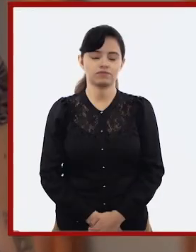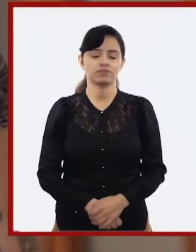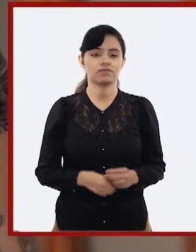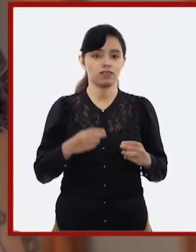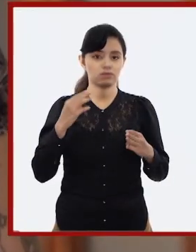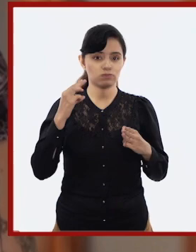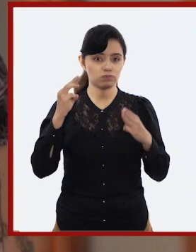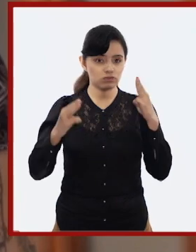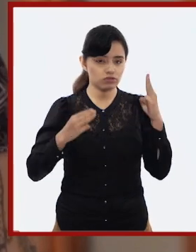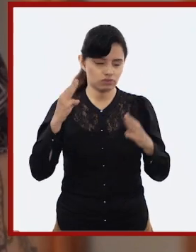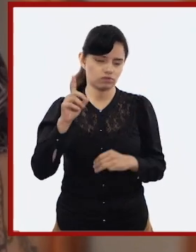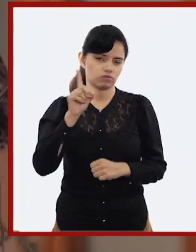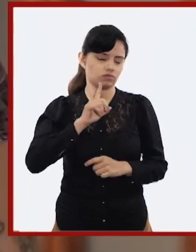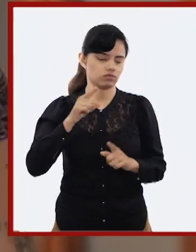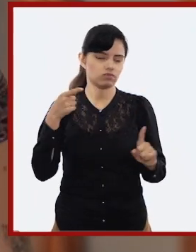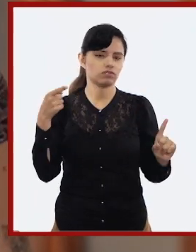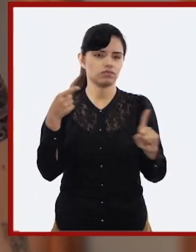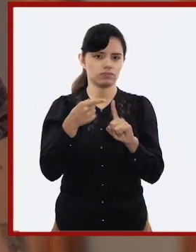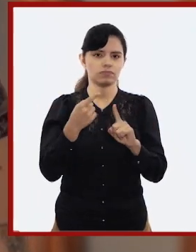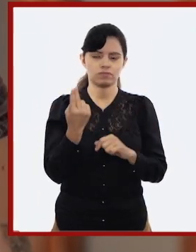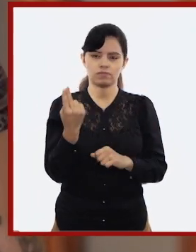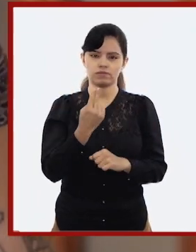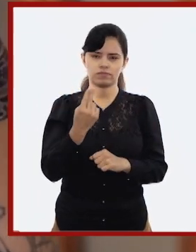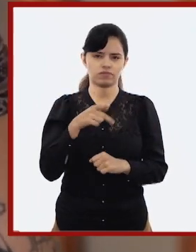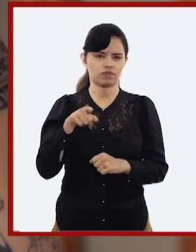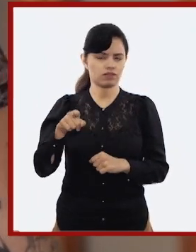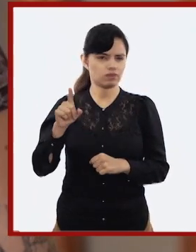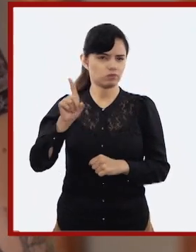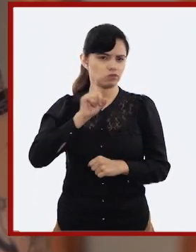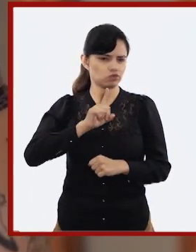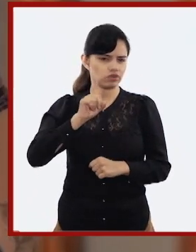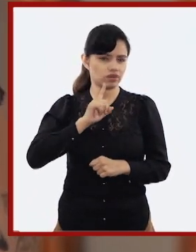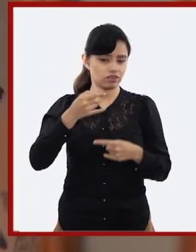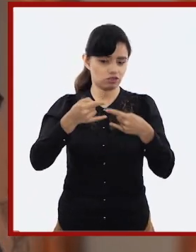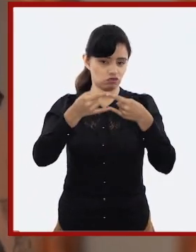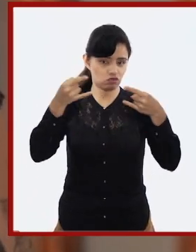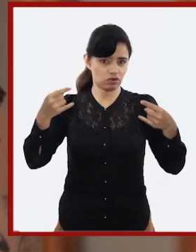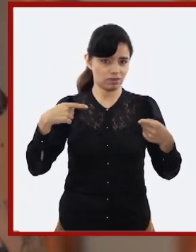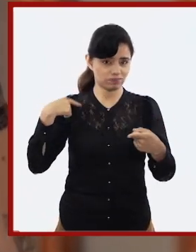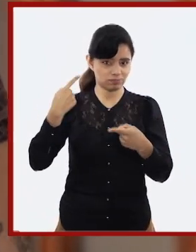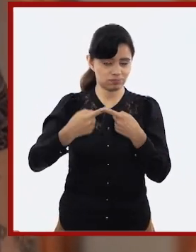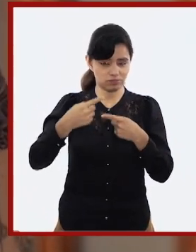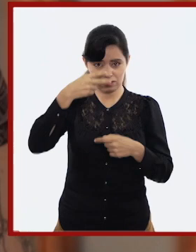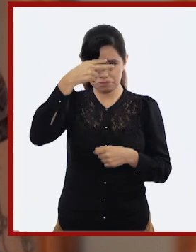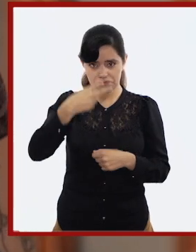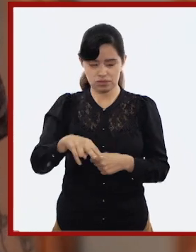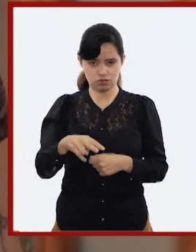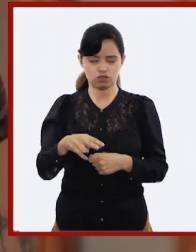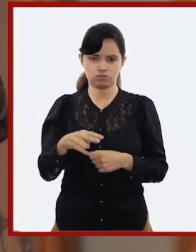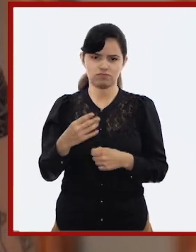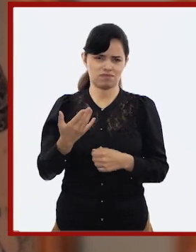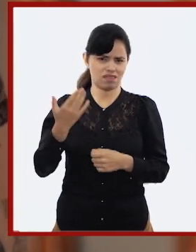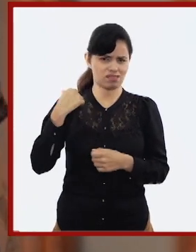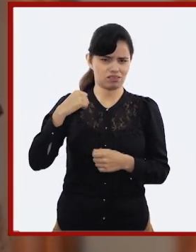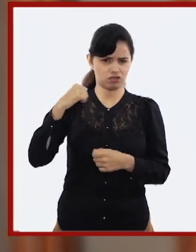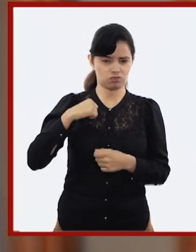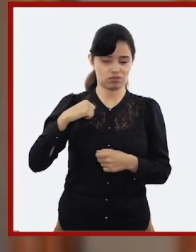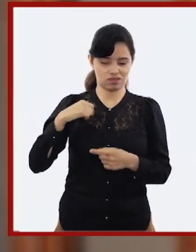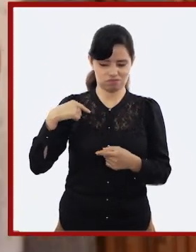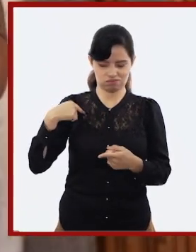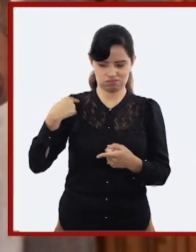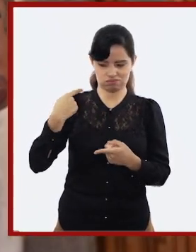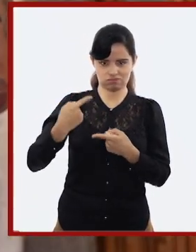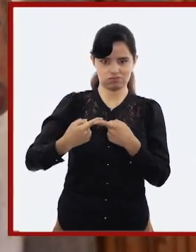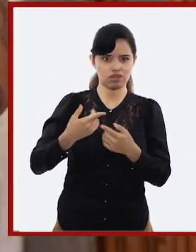El Museo de la Mujer tiene como objetivo destacar el protagonismo de las mujeres en la historia de México, desde la época prehispánica hasta nuestros